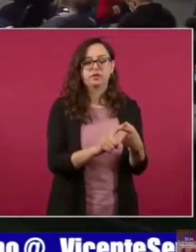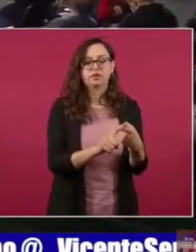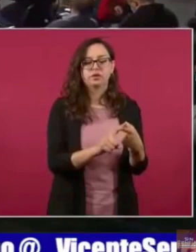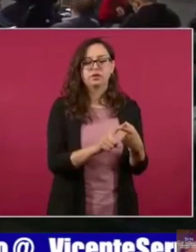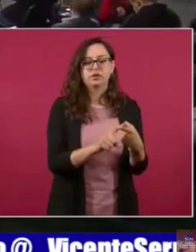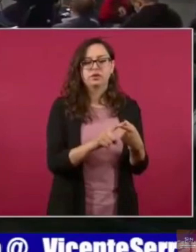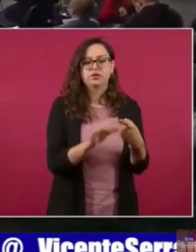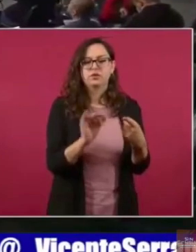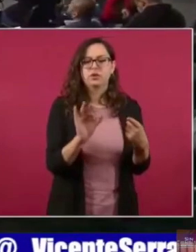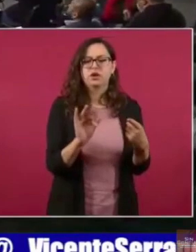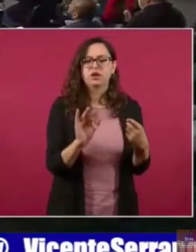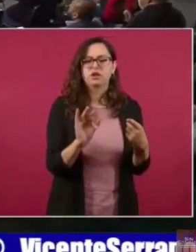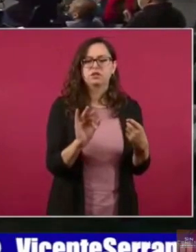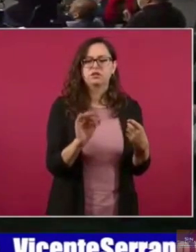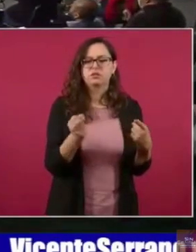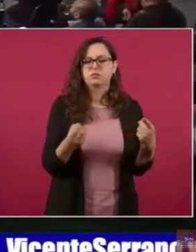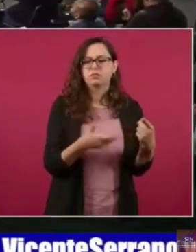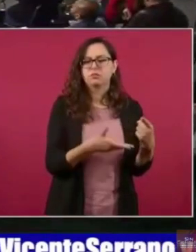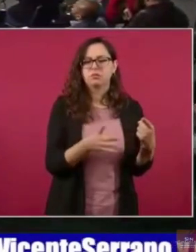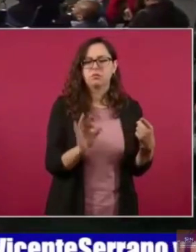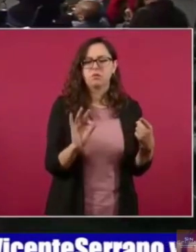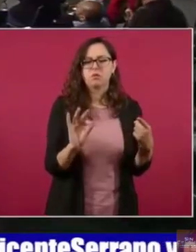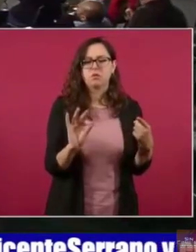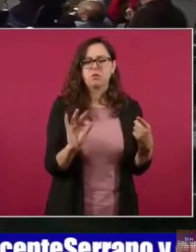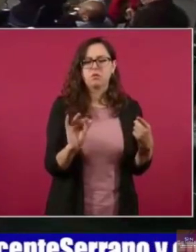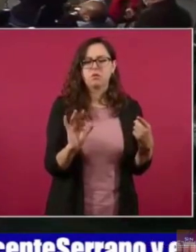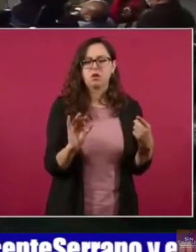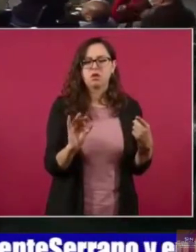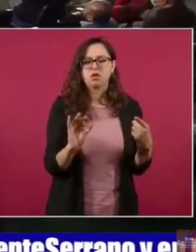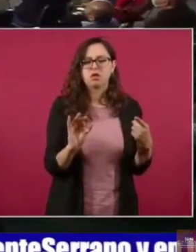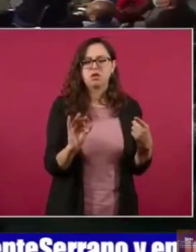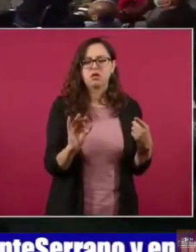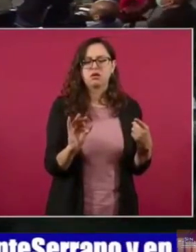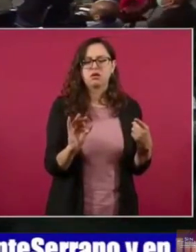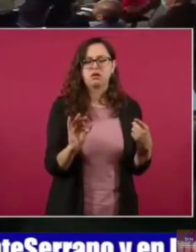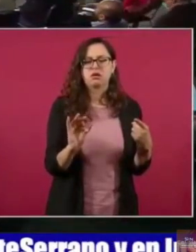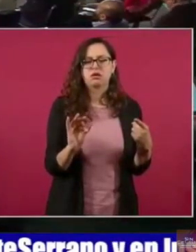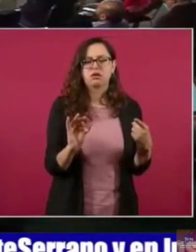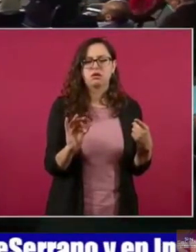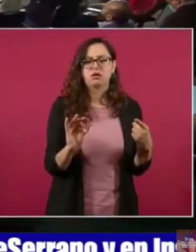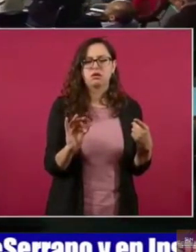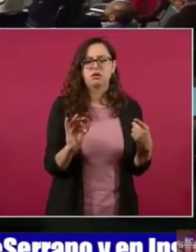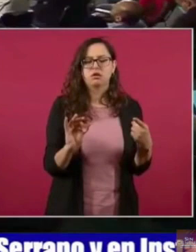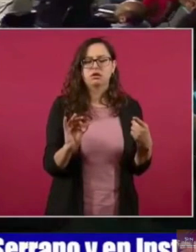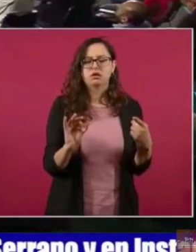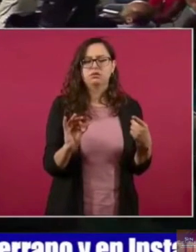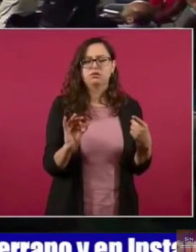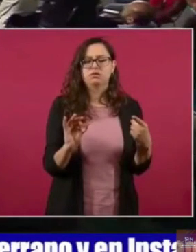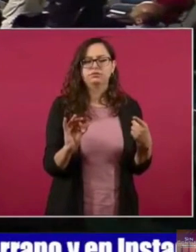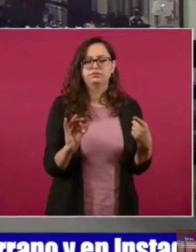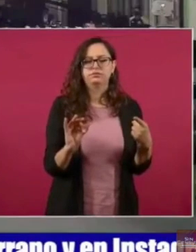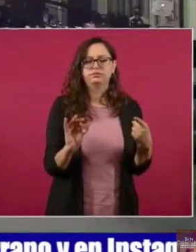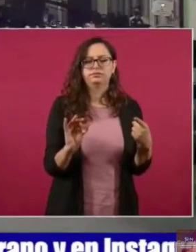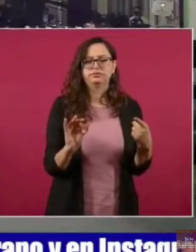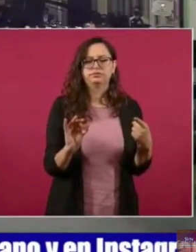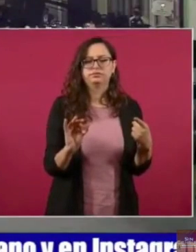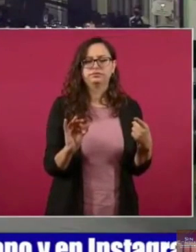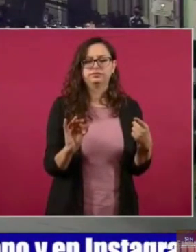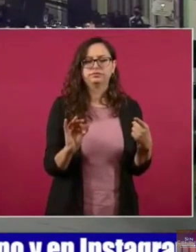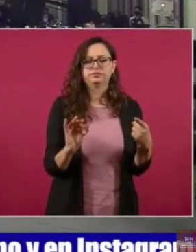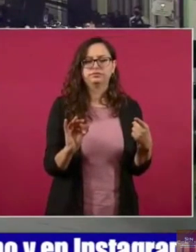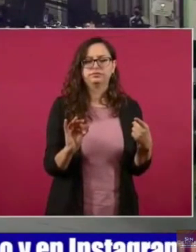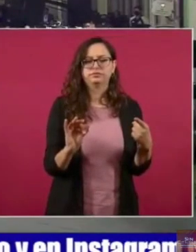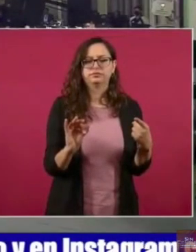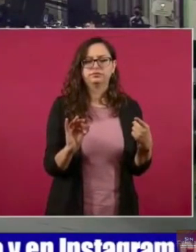bloqueo contra Cuba, y desafortunadamente no ha llegado. Esto fue lo que dijo el presidente Andrés